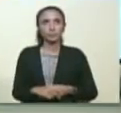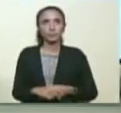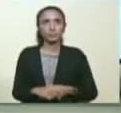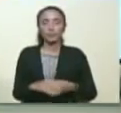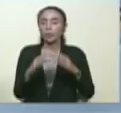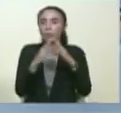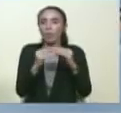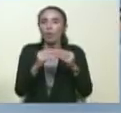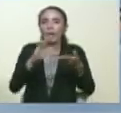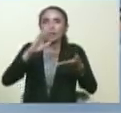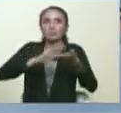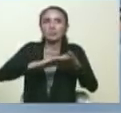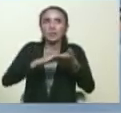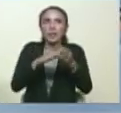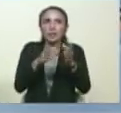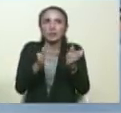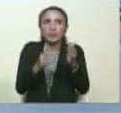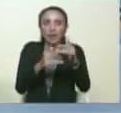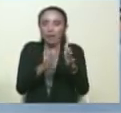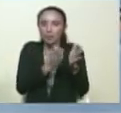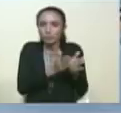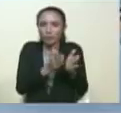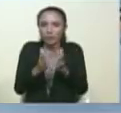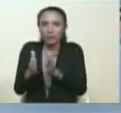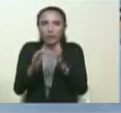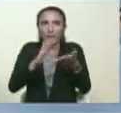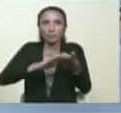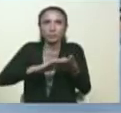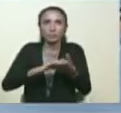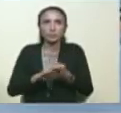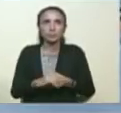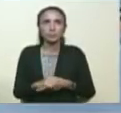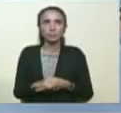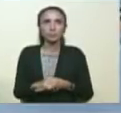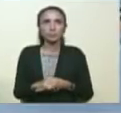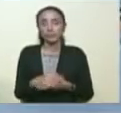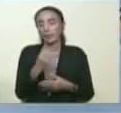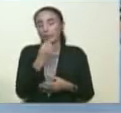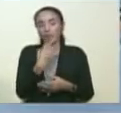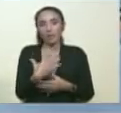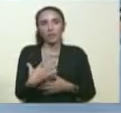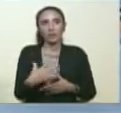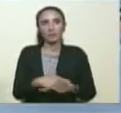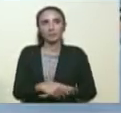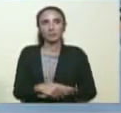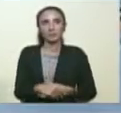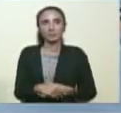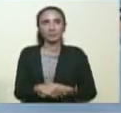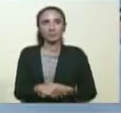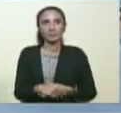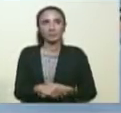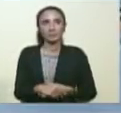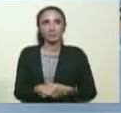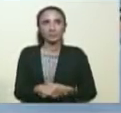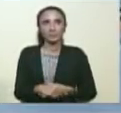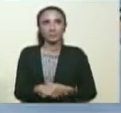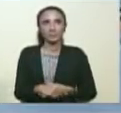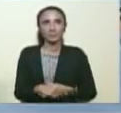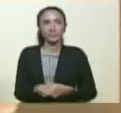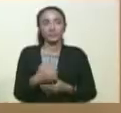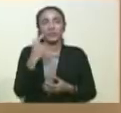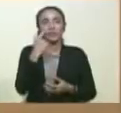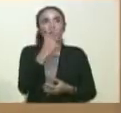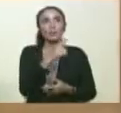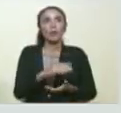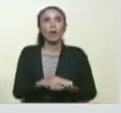ya selladas y clasificadas. Esto es una belleza, tiene, miren, aquí tiene el Petrooro,